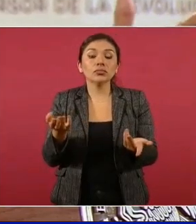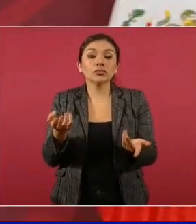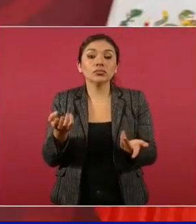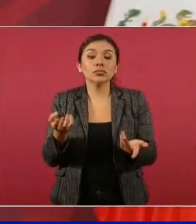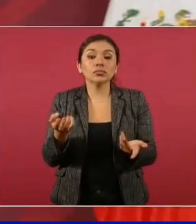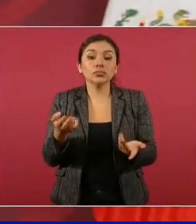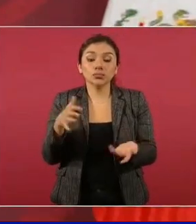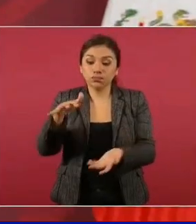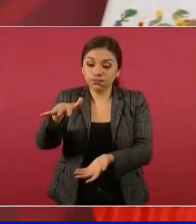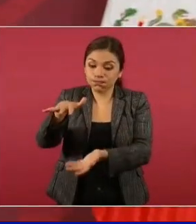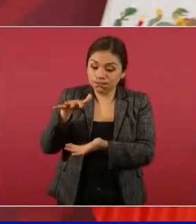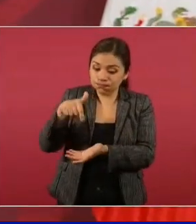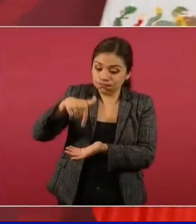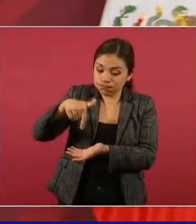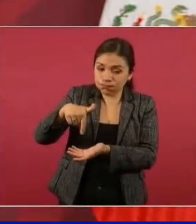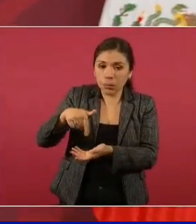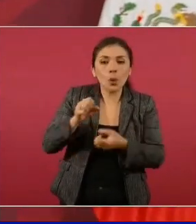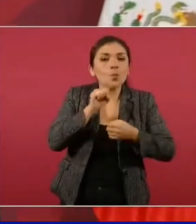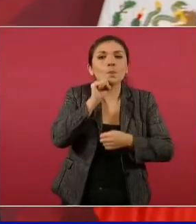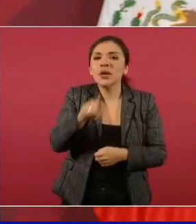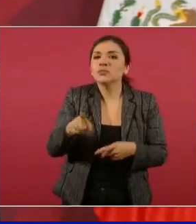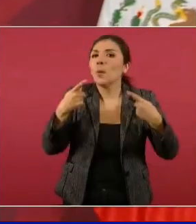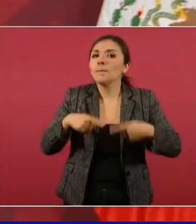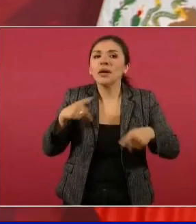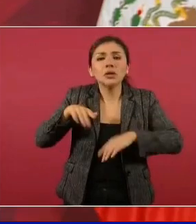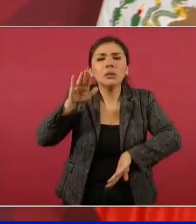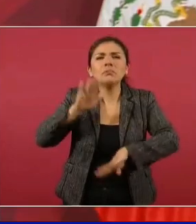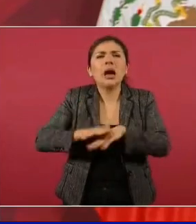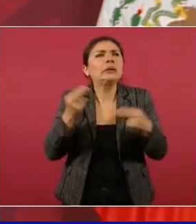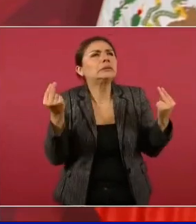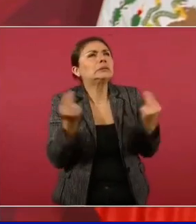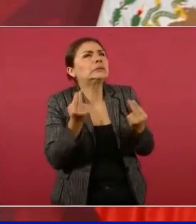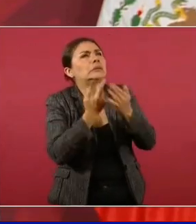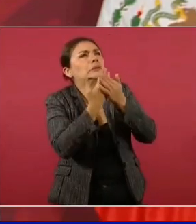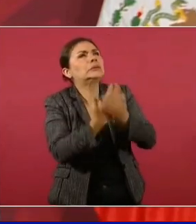pues se le entrega a la gente más necesitada.